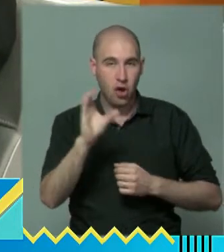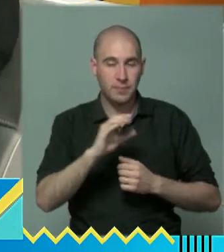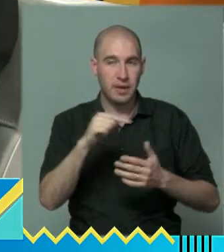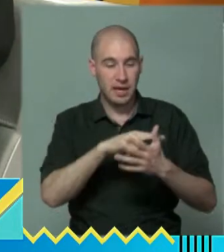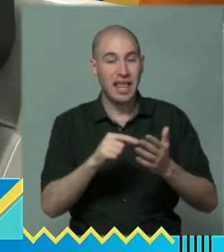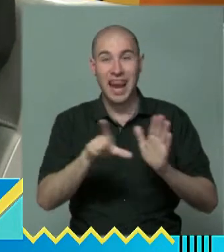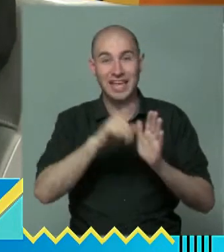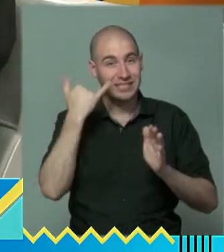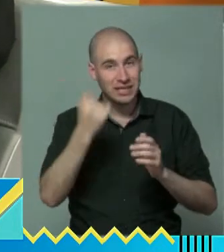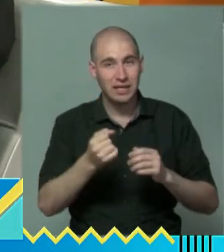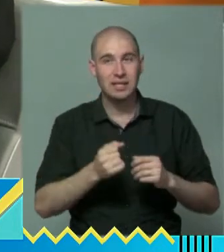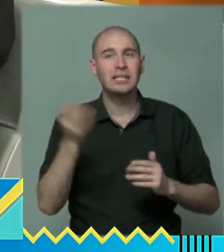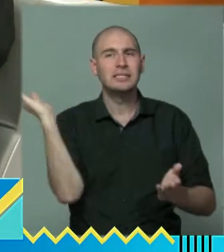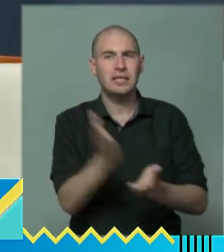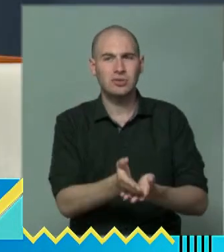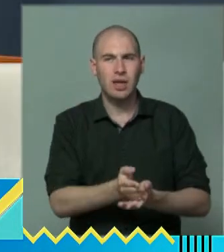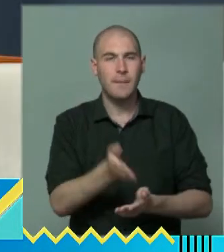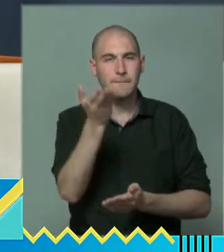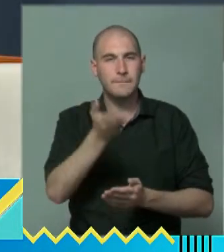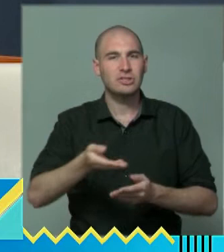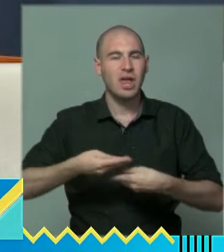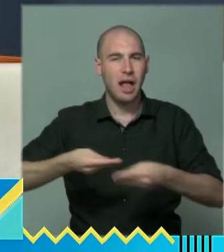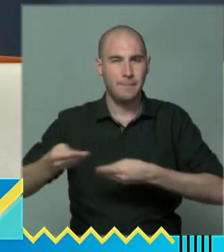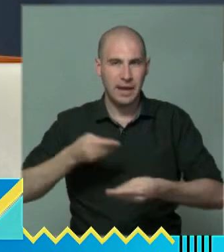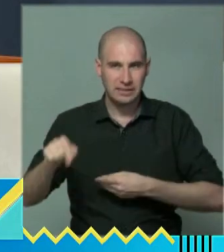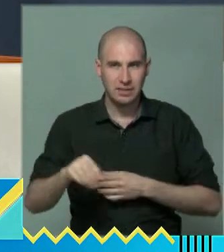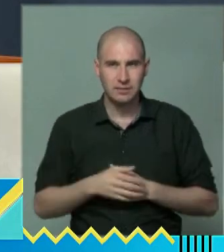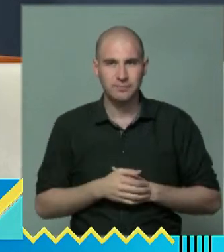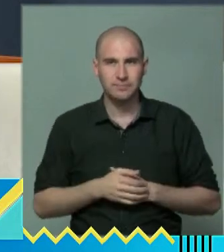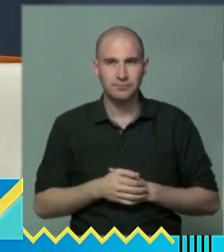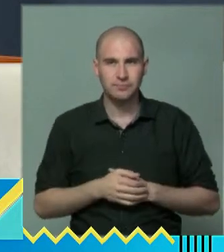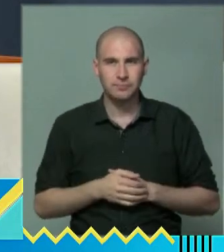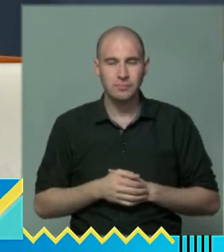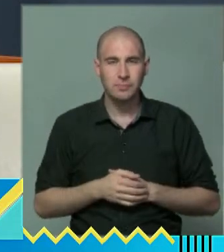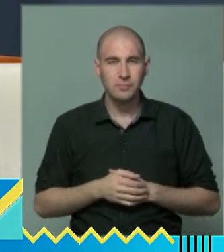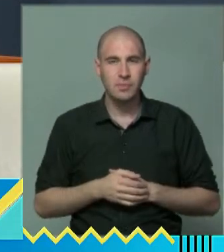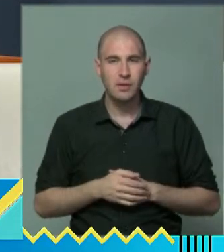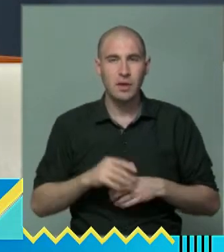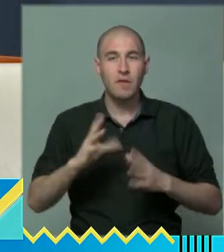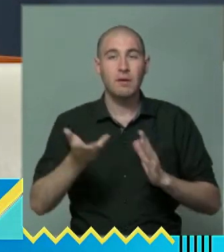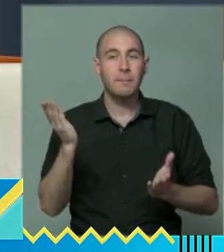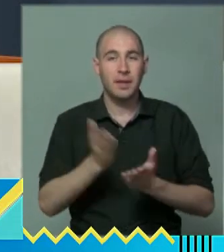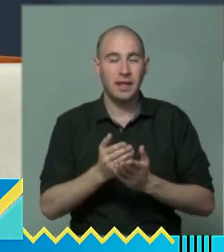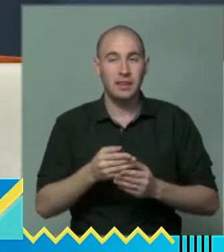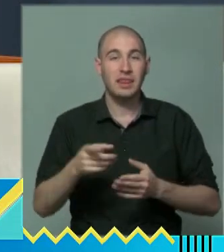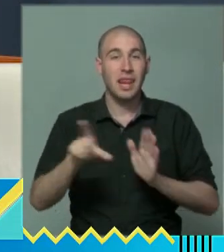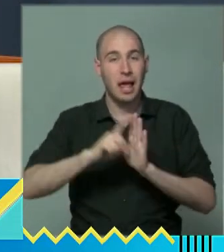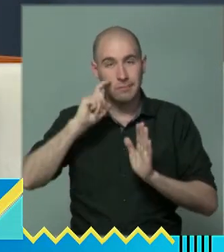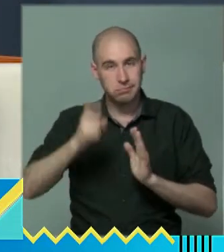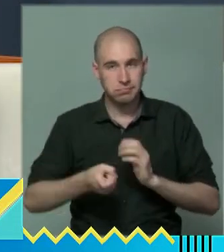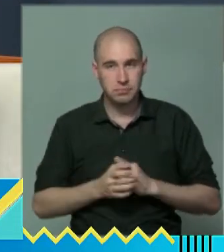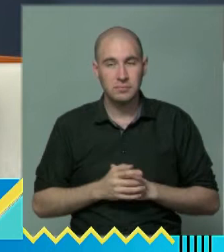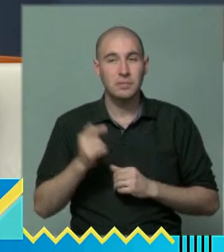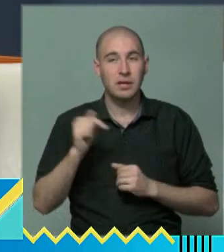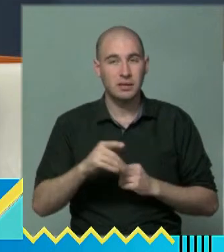tienen esta ley y sancionan a las personas jurídicas de manera, es decir, con tipos penales delictivos. Y esto